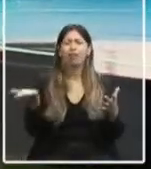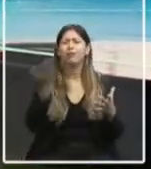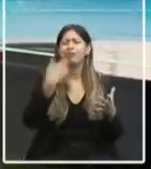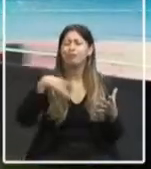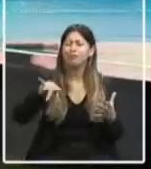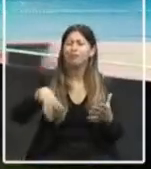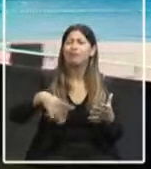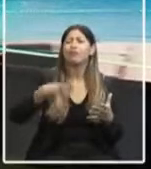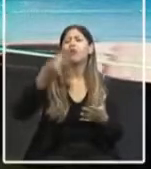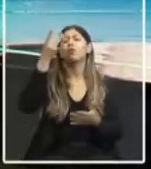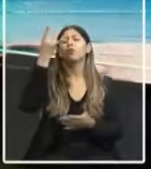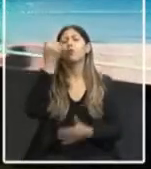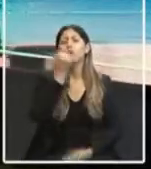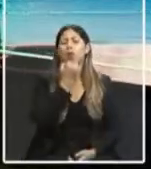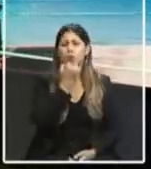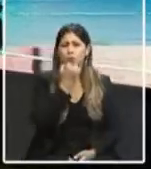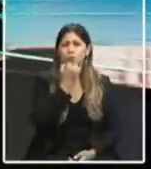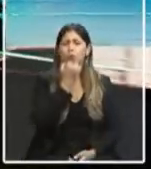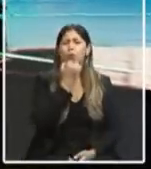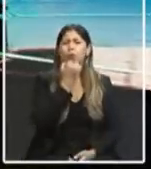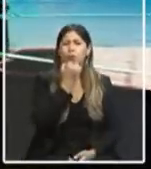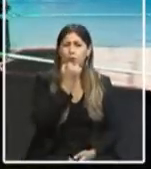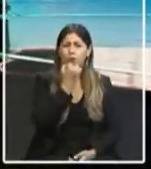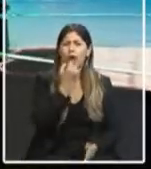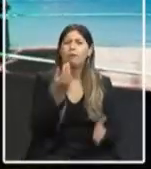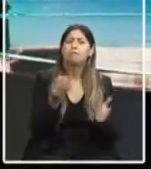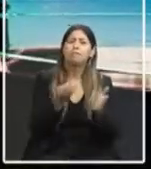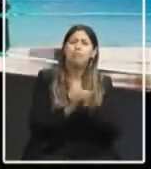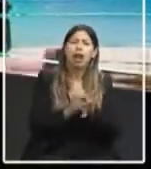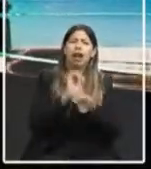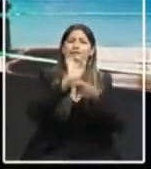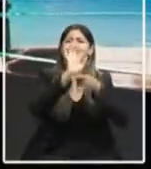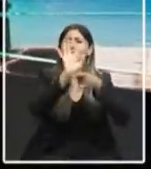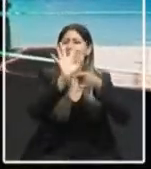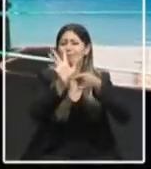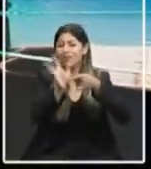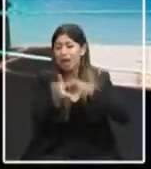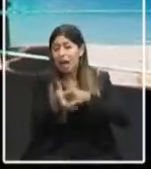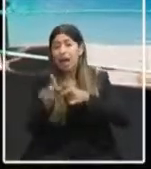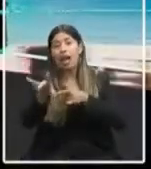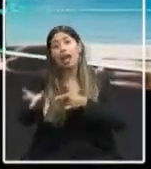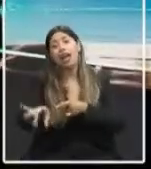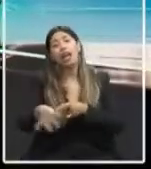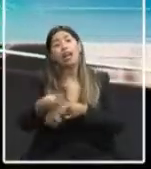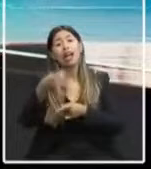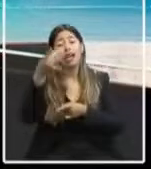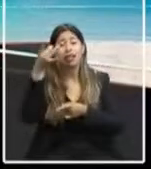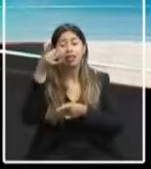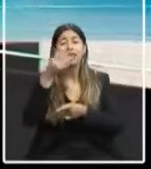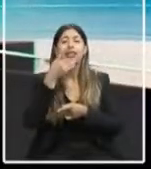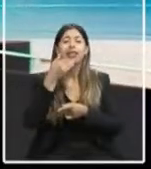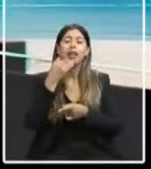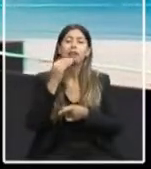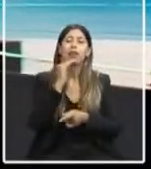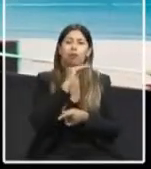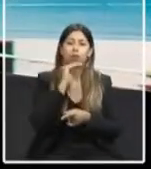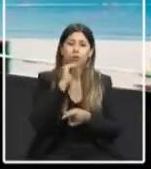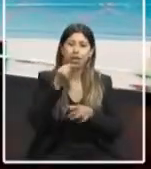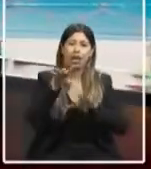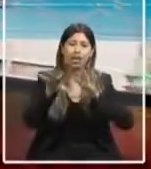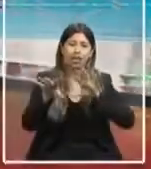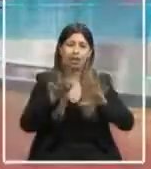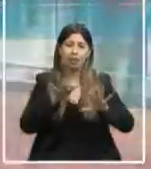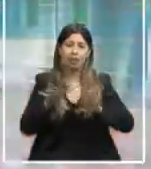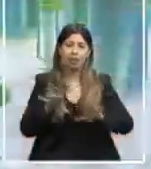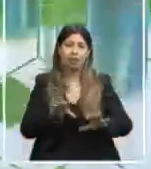descubierto cada vez mayores opciones para extraer y para utilizar estos